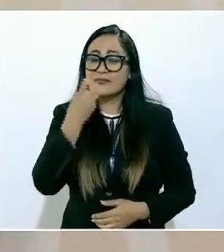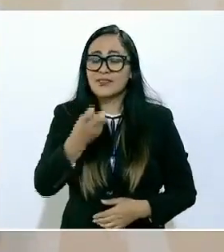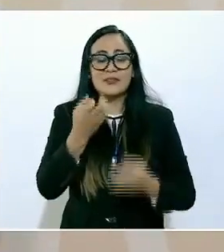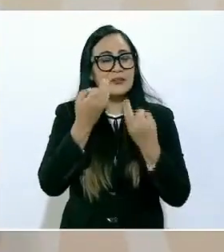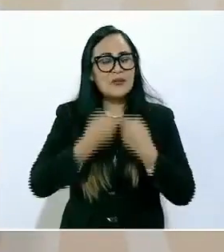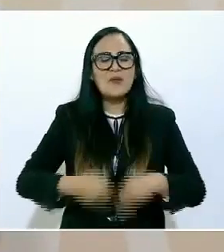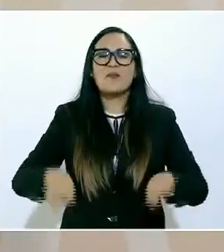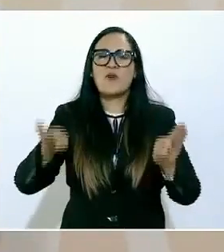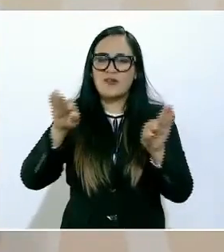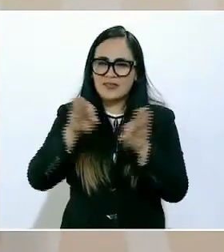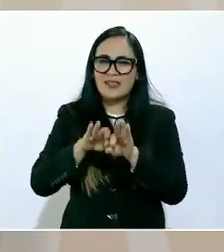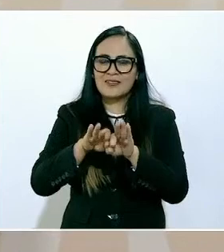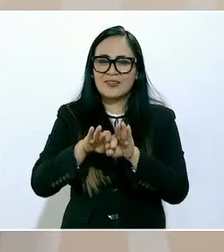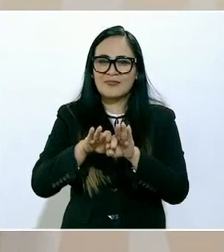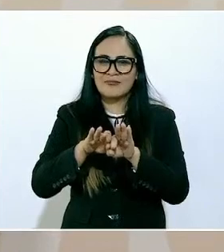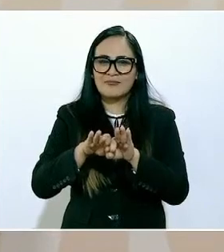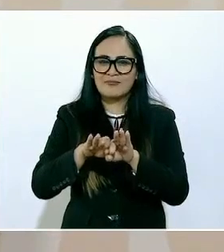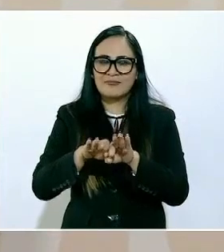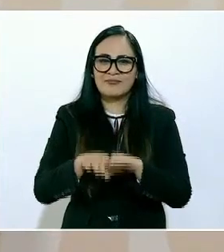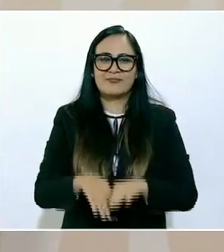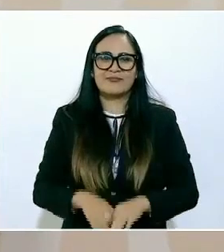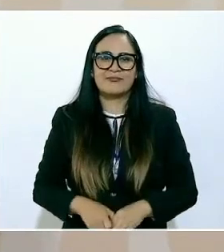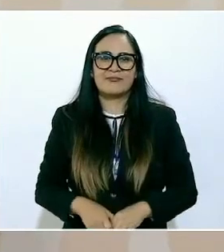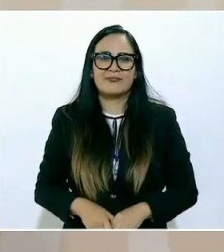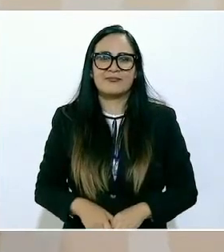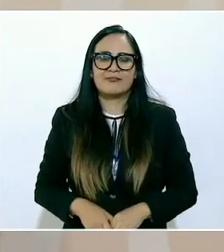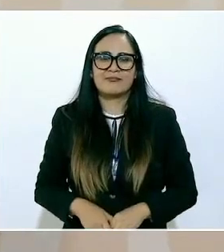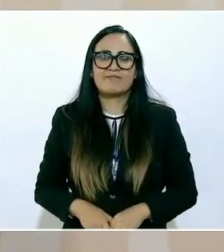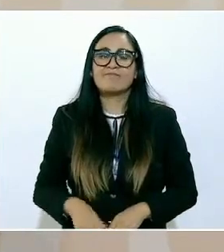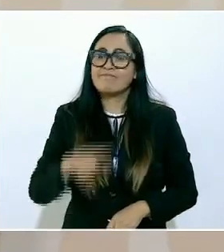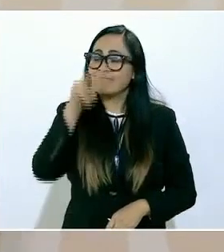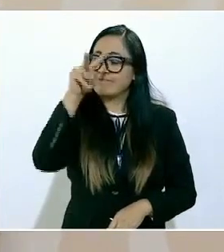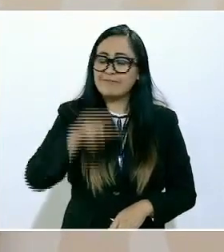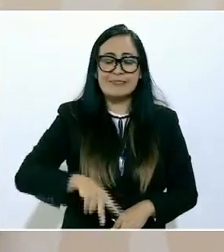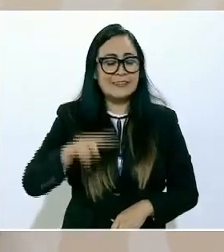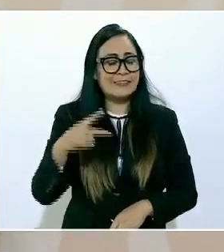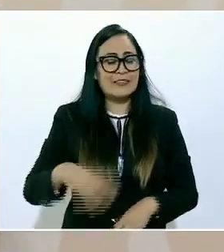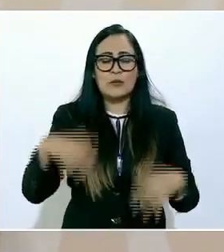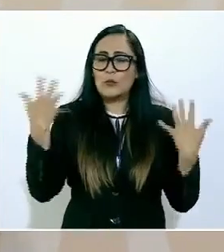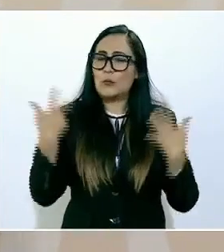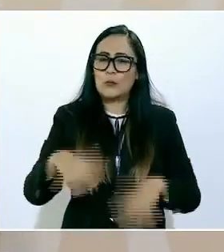importantísimo, es realmente sublime,